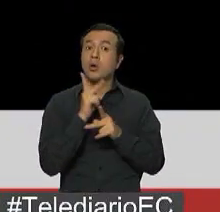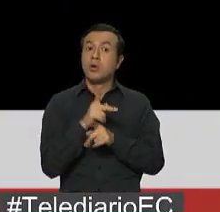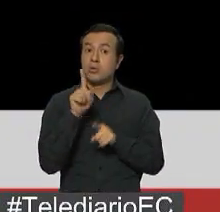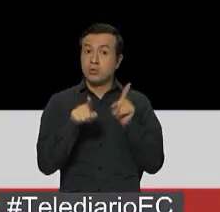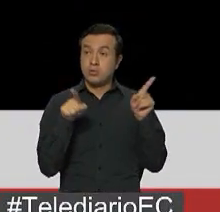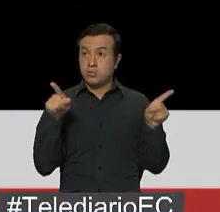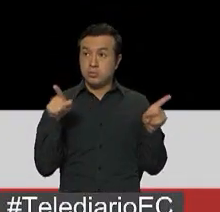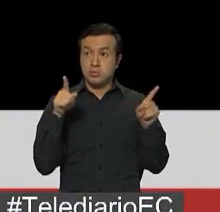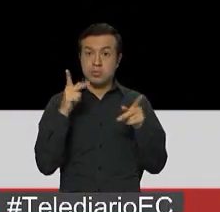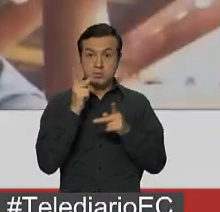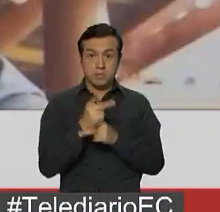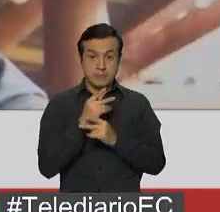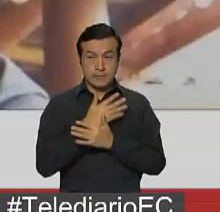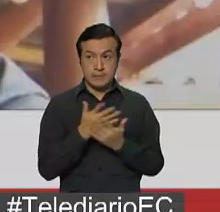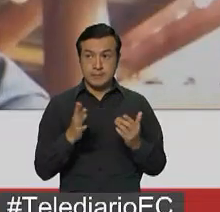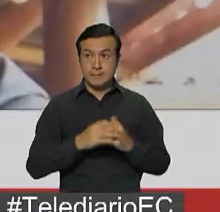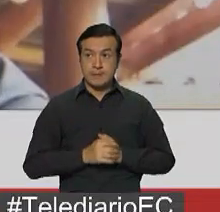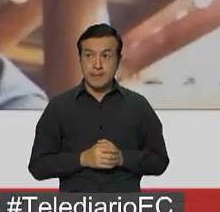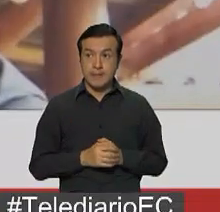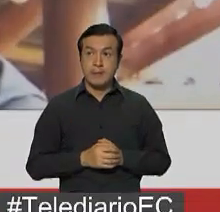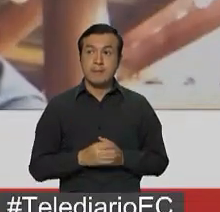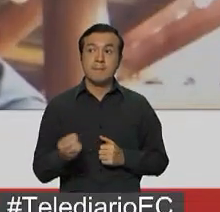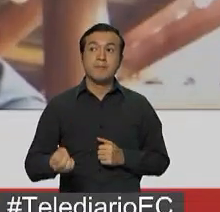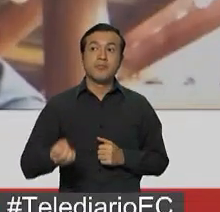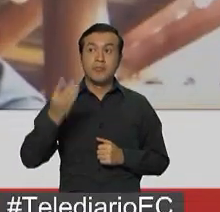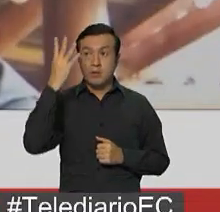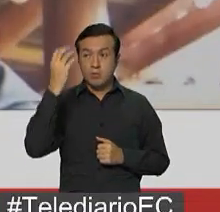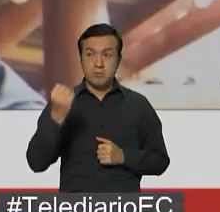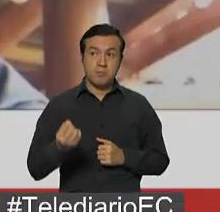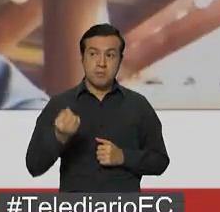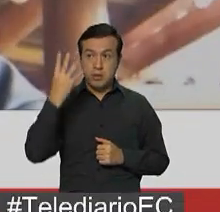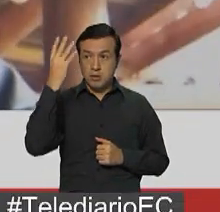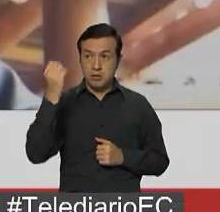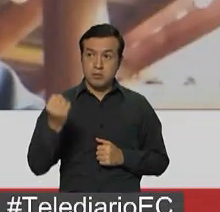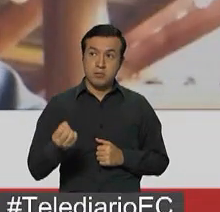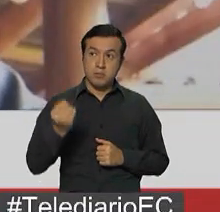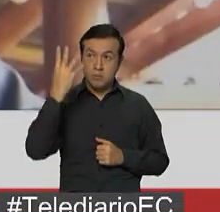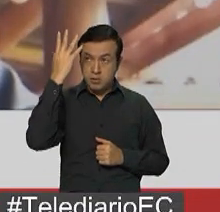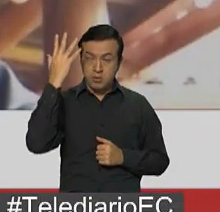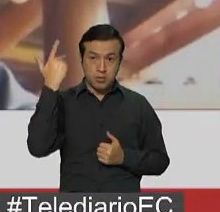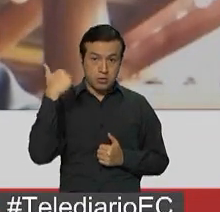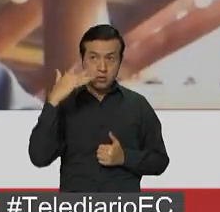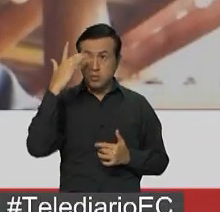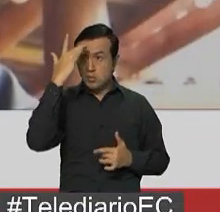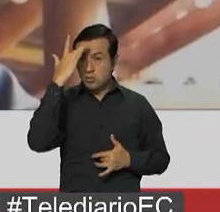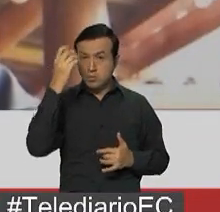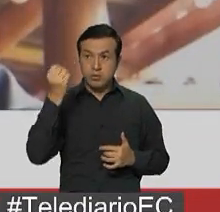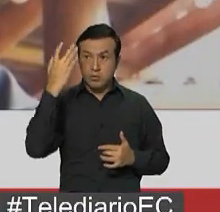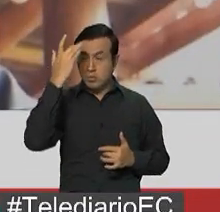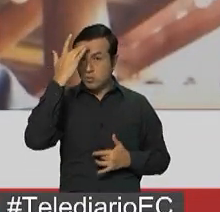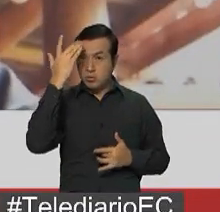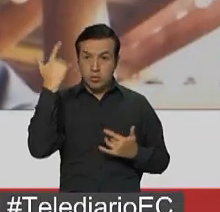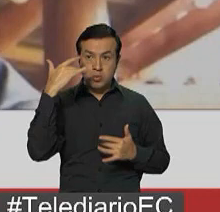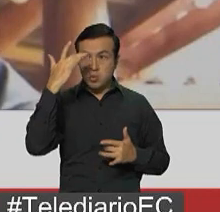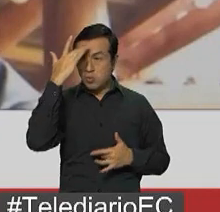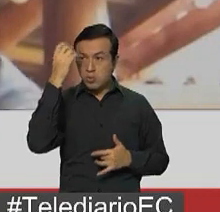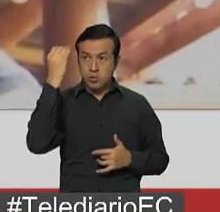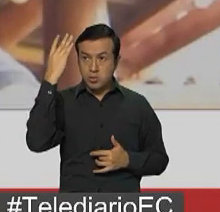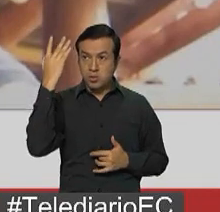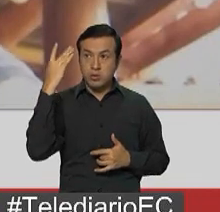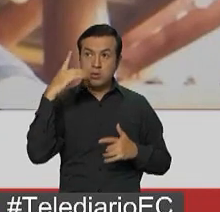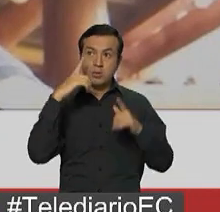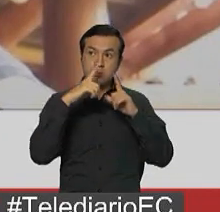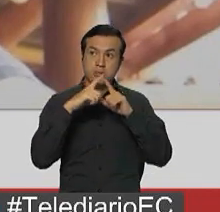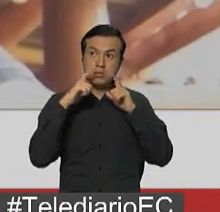los filtros de protección el lado blanco es del filtro si usted tiene cualquier enfermedad respiratoria el lado